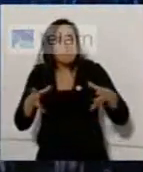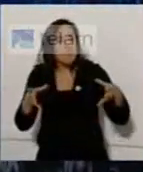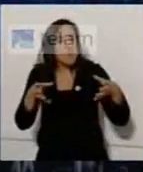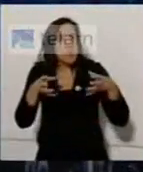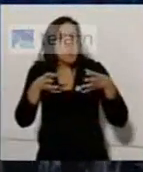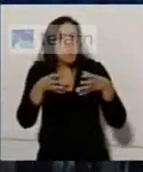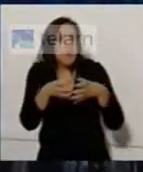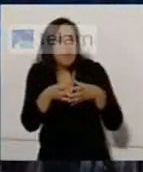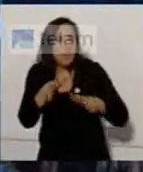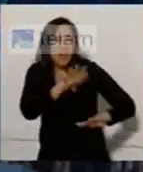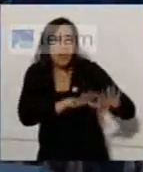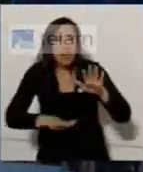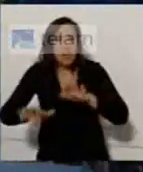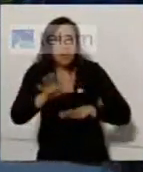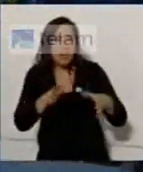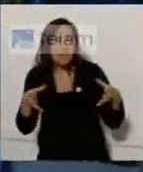esa organización,